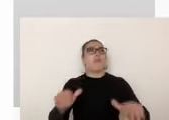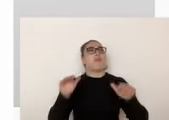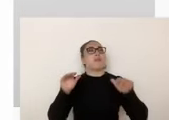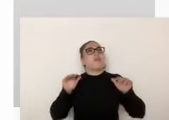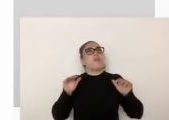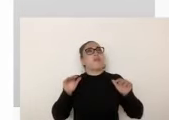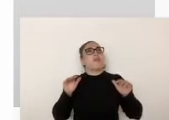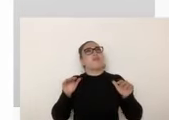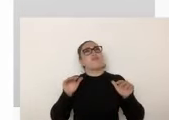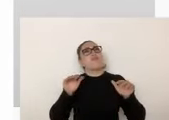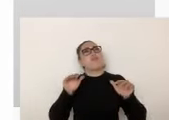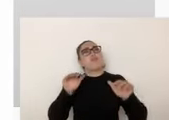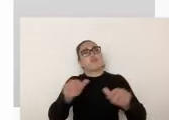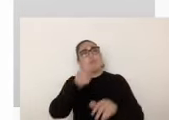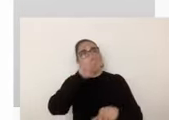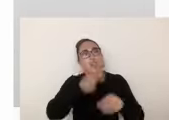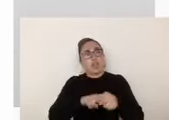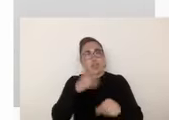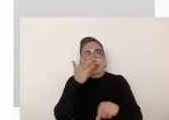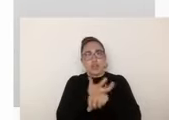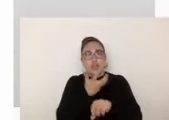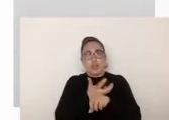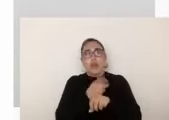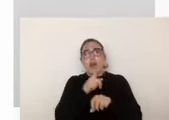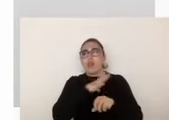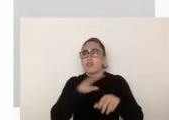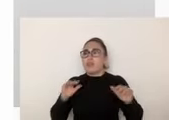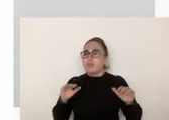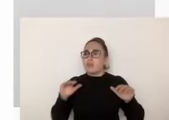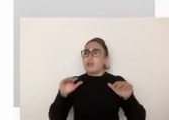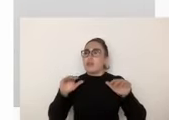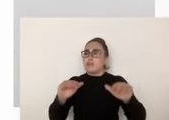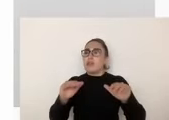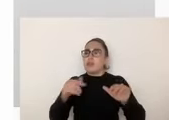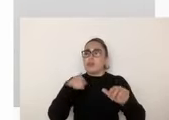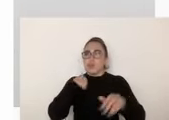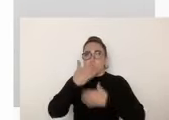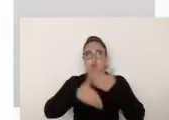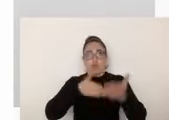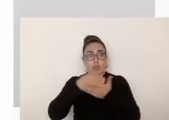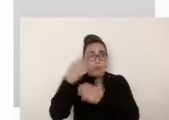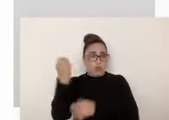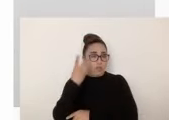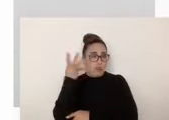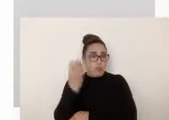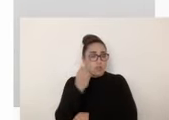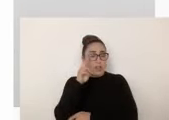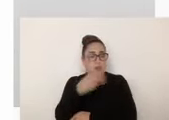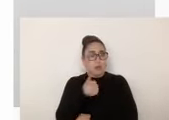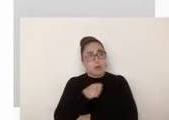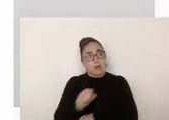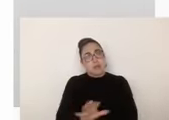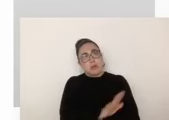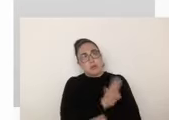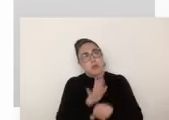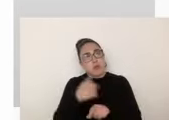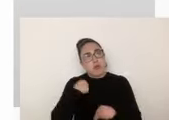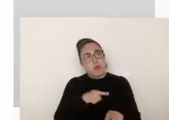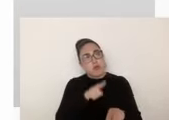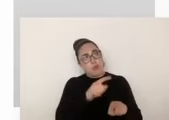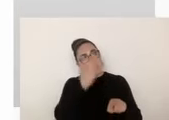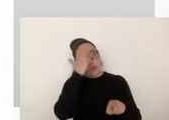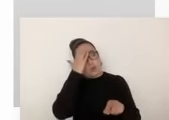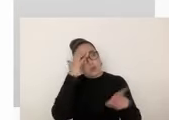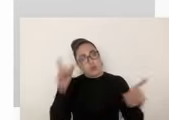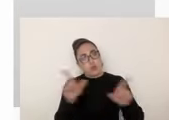una población en Estados Unidos, al lado de Nueva York, que se llama White Plains. Yo una vez di una conferencia ahí y me alegró mucho porque solo la conocía de ejemplos